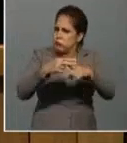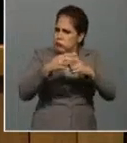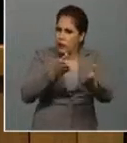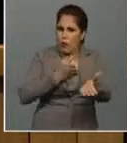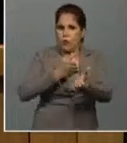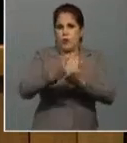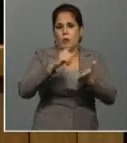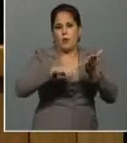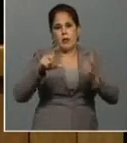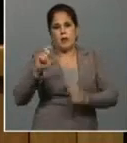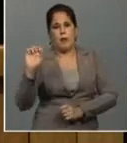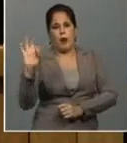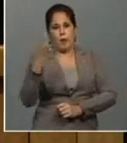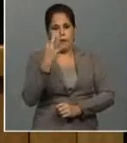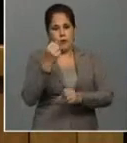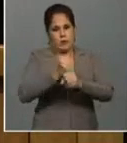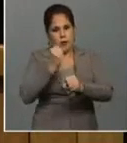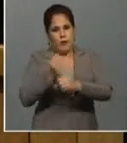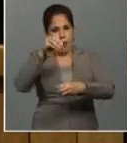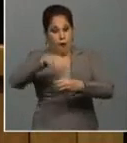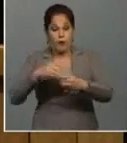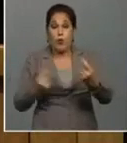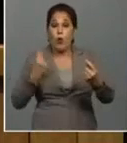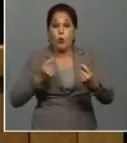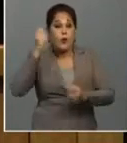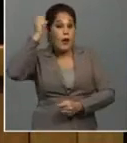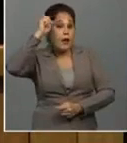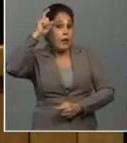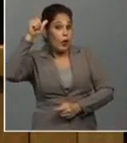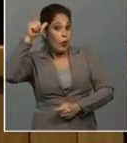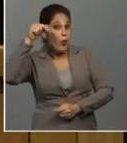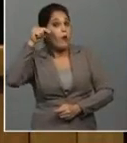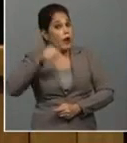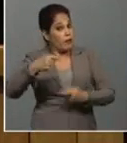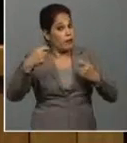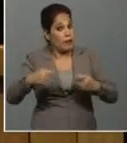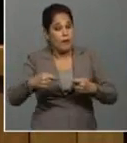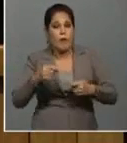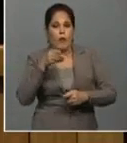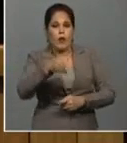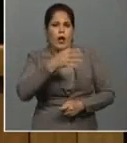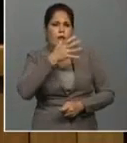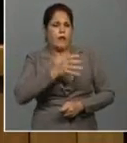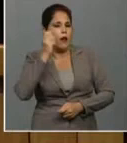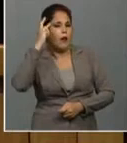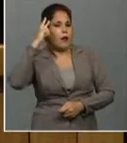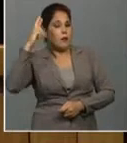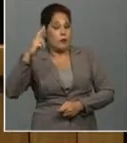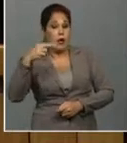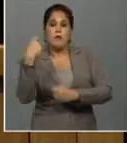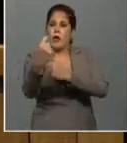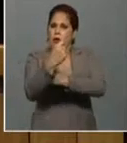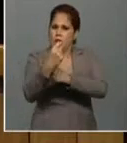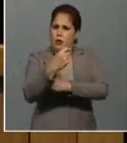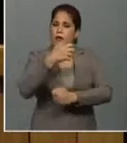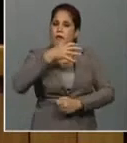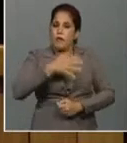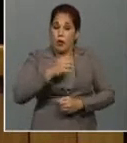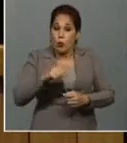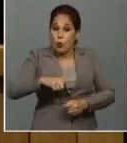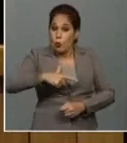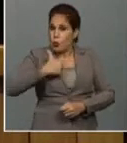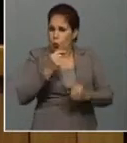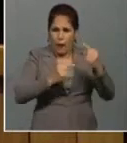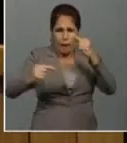aras de perfeccionarlo en la batalla ideológica debemos acudir a la piel quien nos enseñó no solo que la